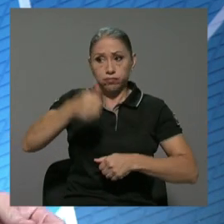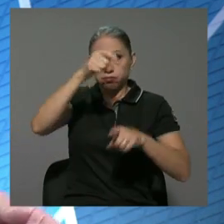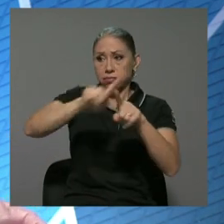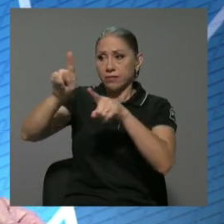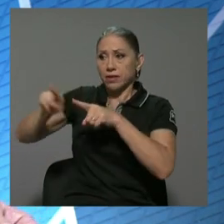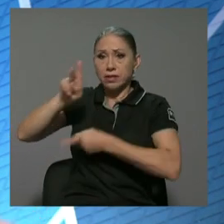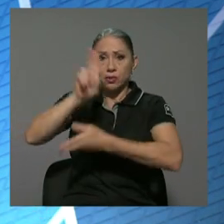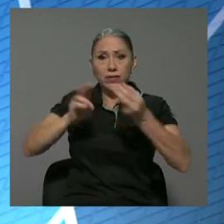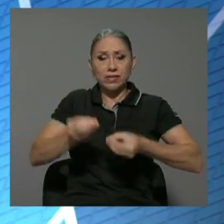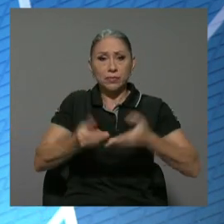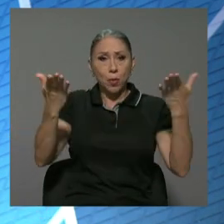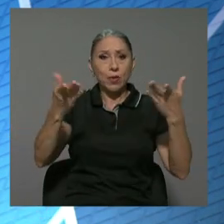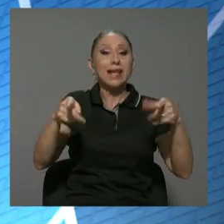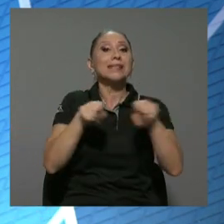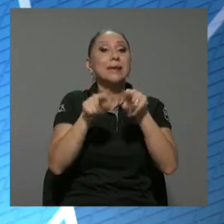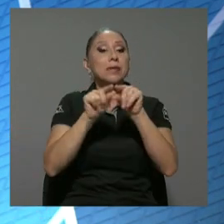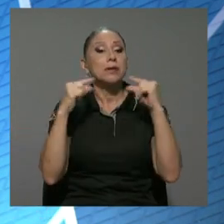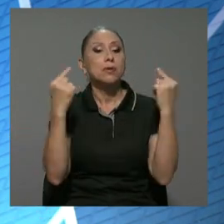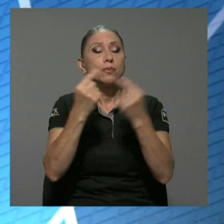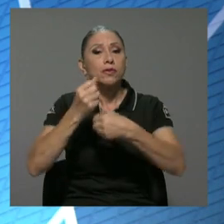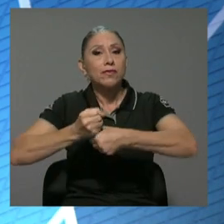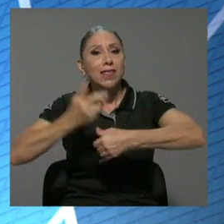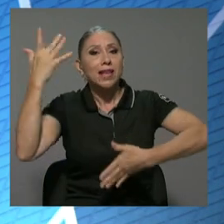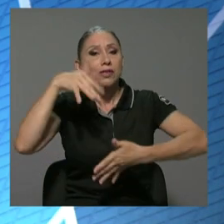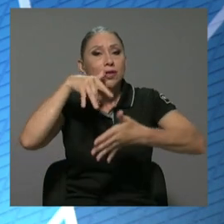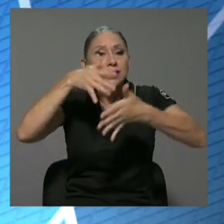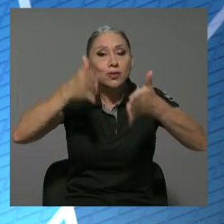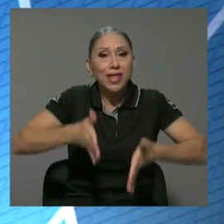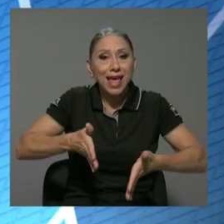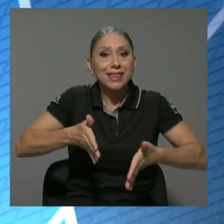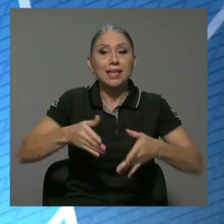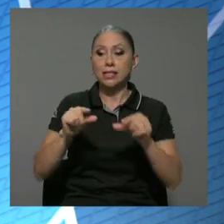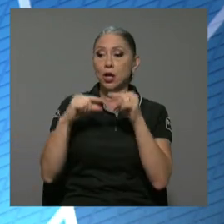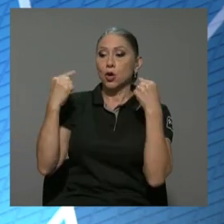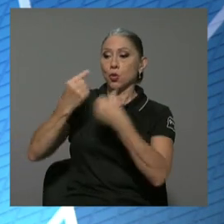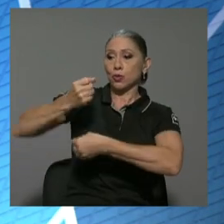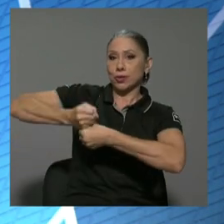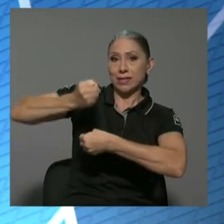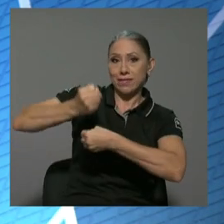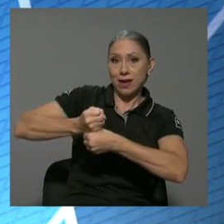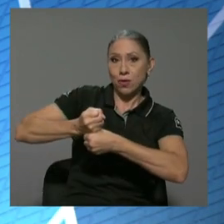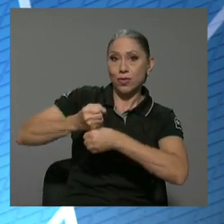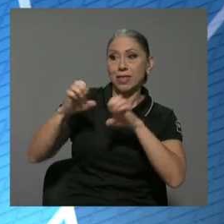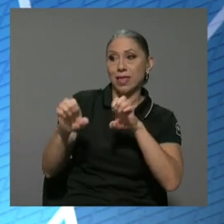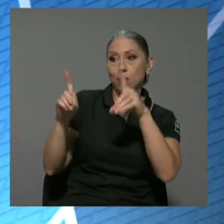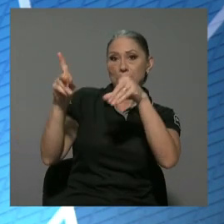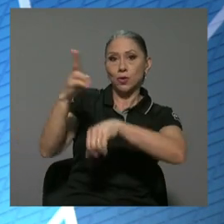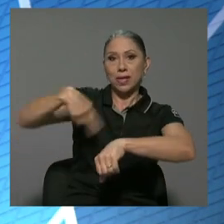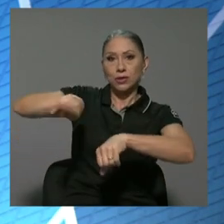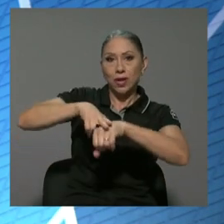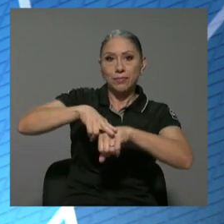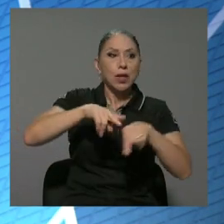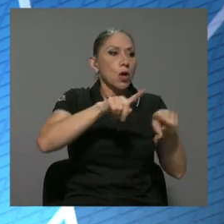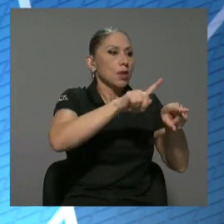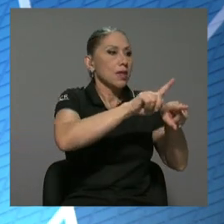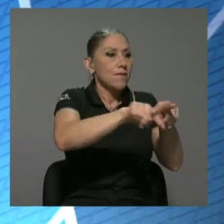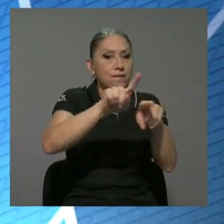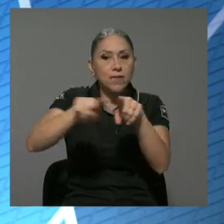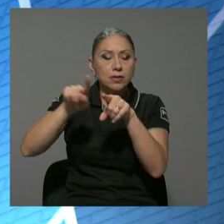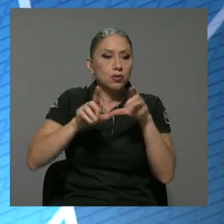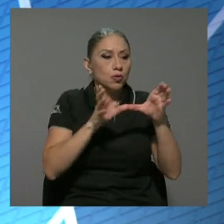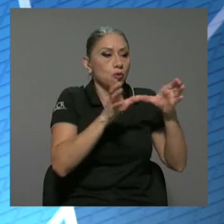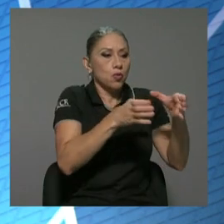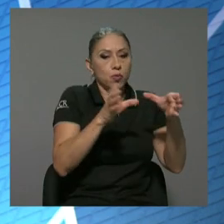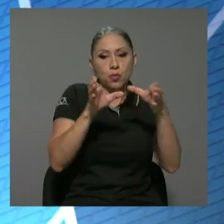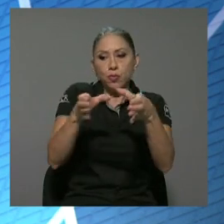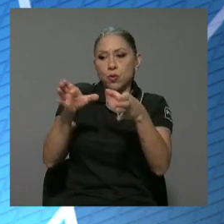públicas, federaciones estudiantiles, sindicatos del Magisterio Nacional y diversos grupos de la sociedad